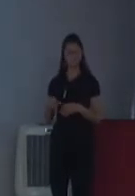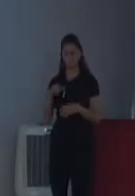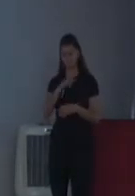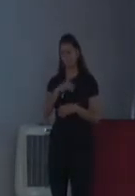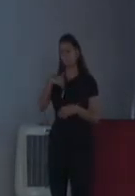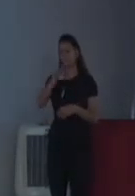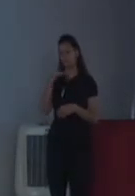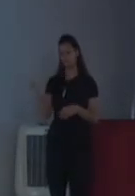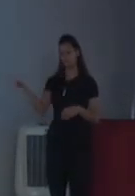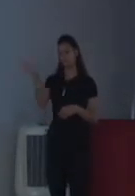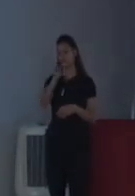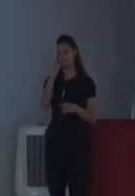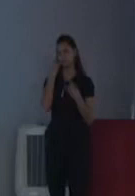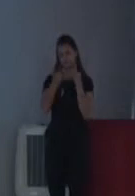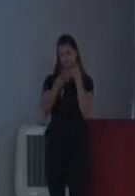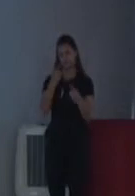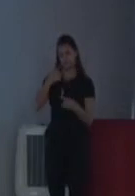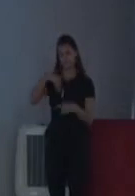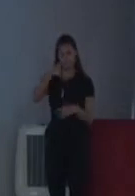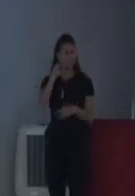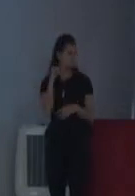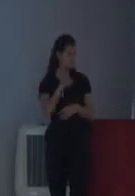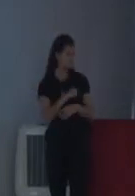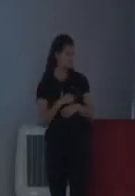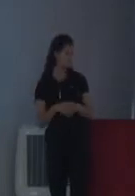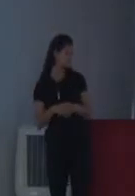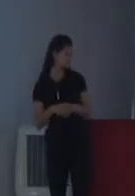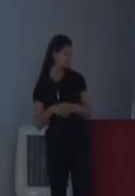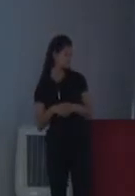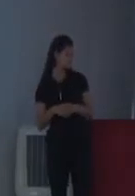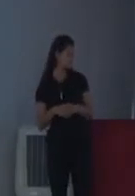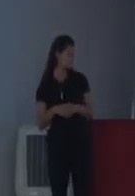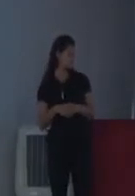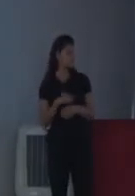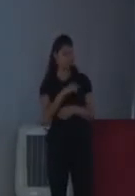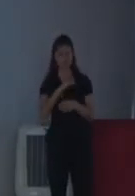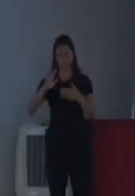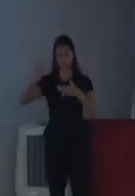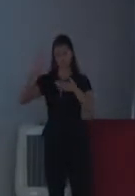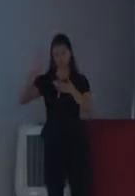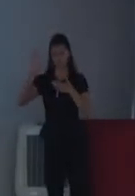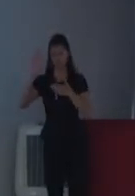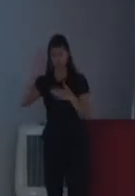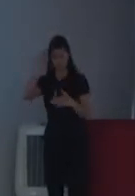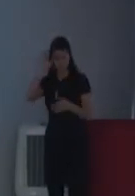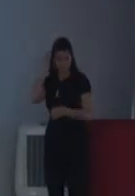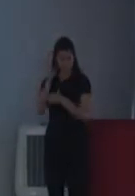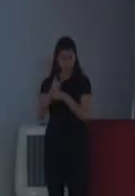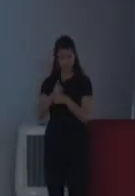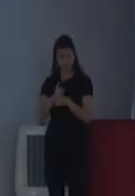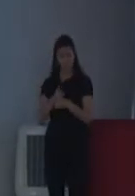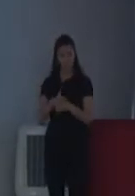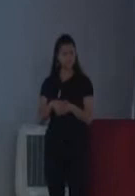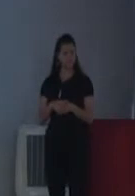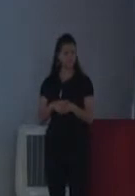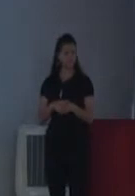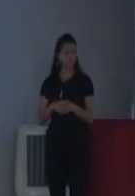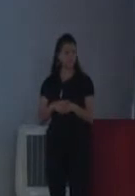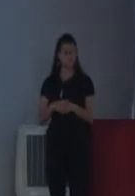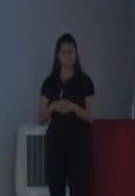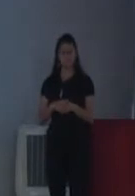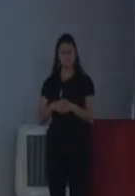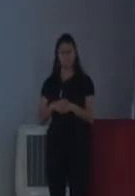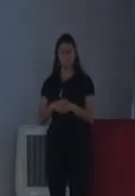2013. Esta es la que nos interesa a todos, ¿cierto? ¿Qué es lo que nos prometen? ¿Será que si no lo van a cumplir?